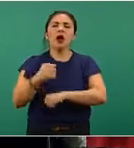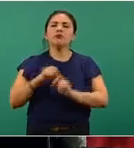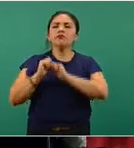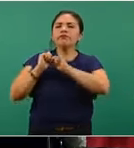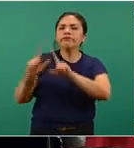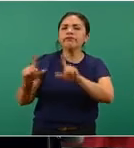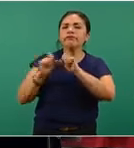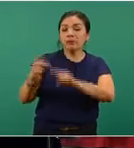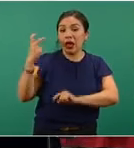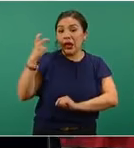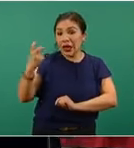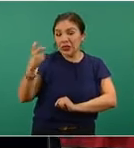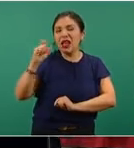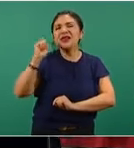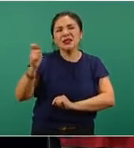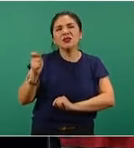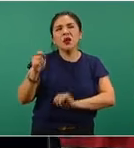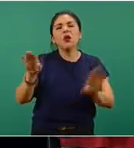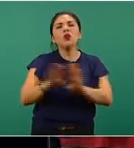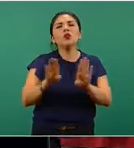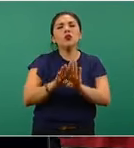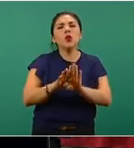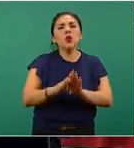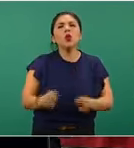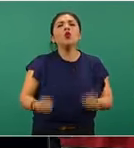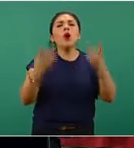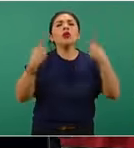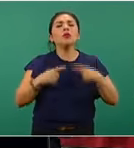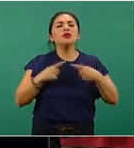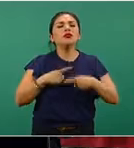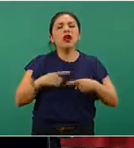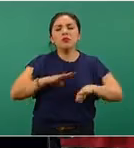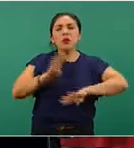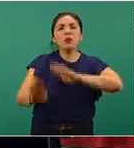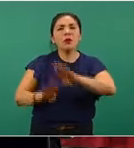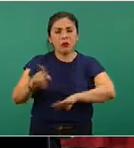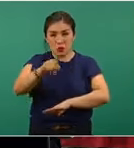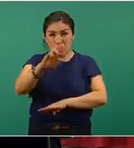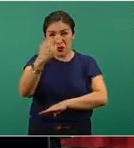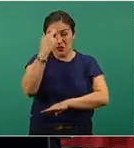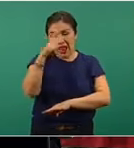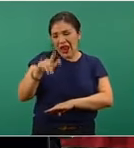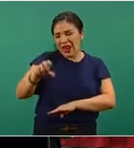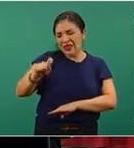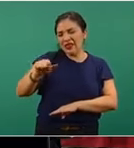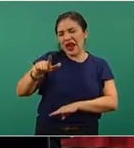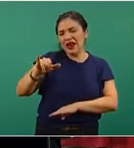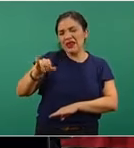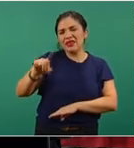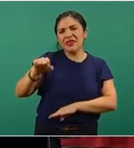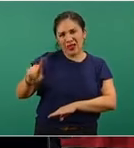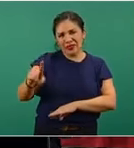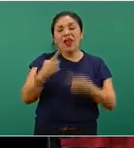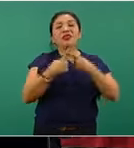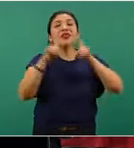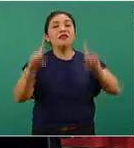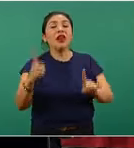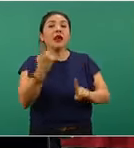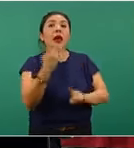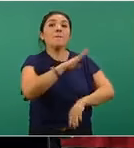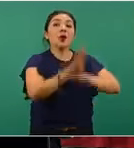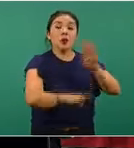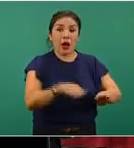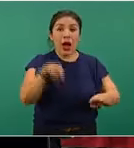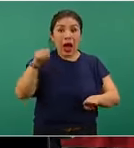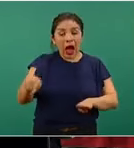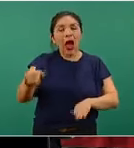esta tendencia de la tasa de letalidad. Recuerden que la tasa de letalidad, a diferencia de la tasa de mortalidad, la tasa de letalidad